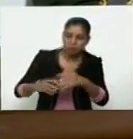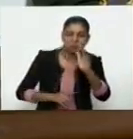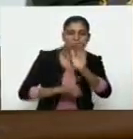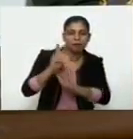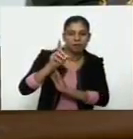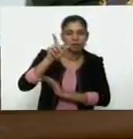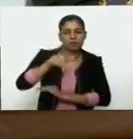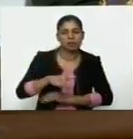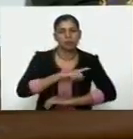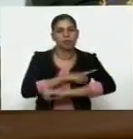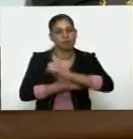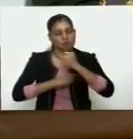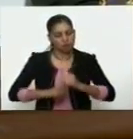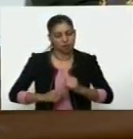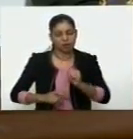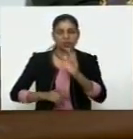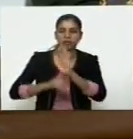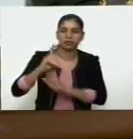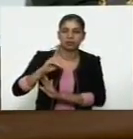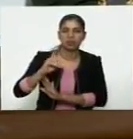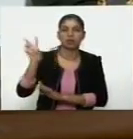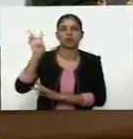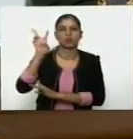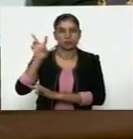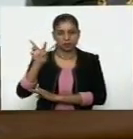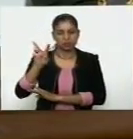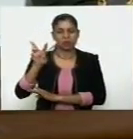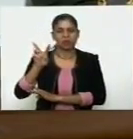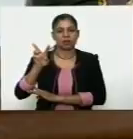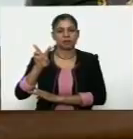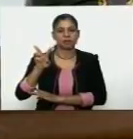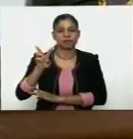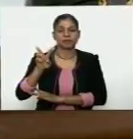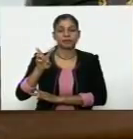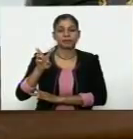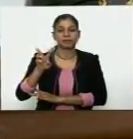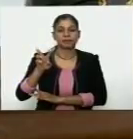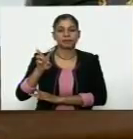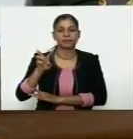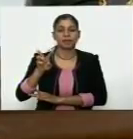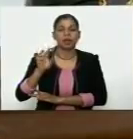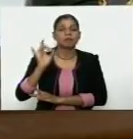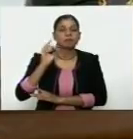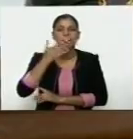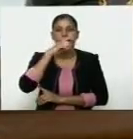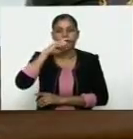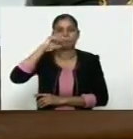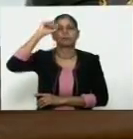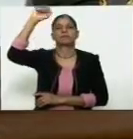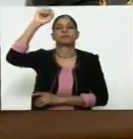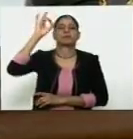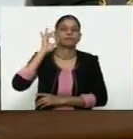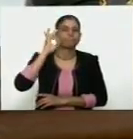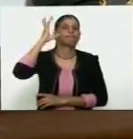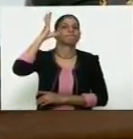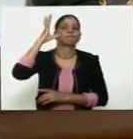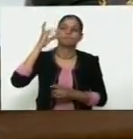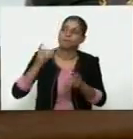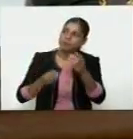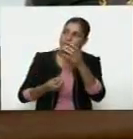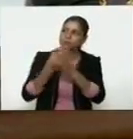fortalecimiento del desarrollo integral de la nación, creando un criptoactivo